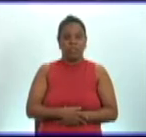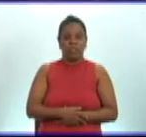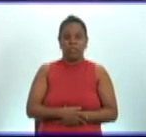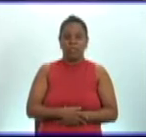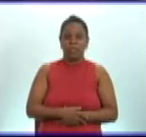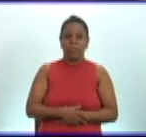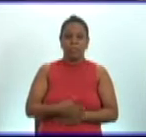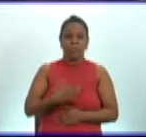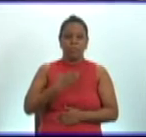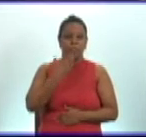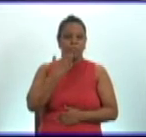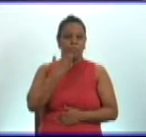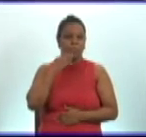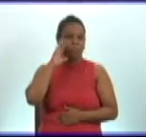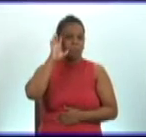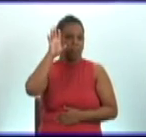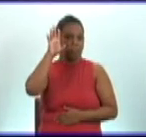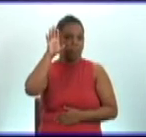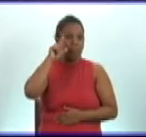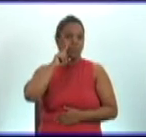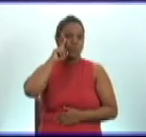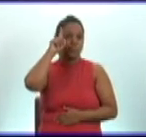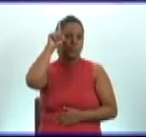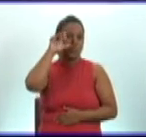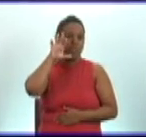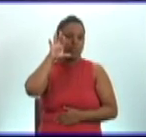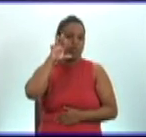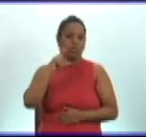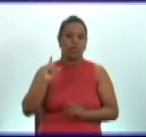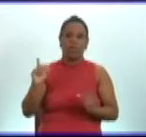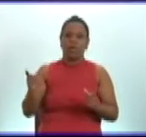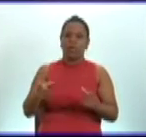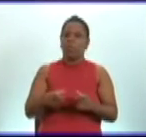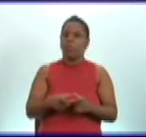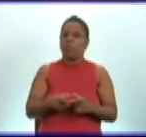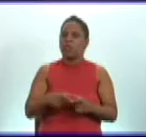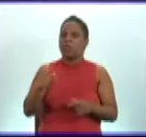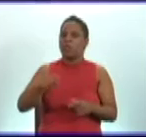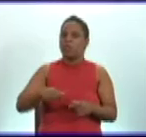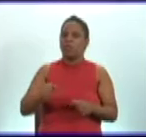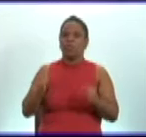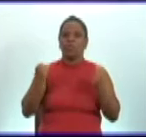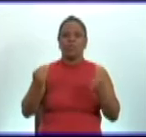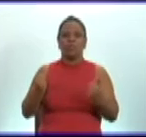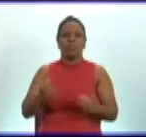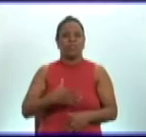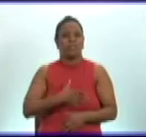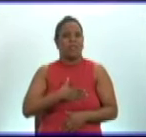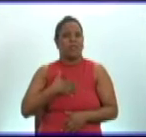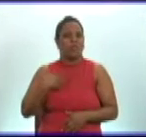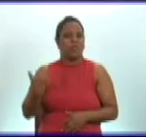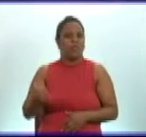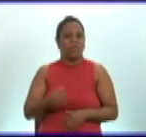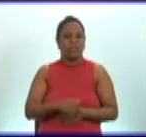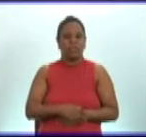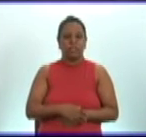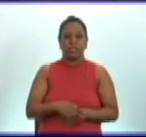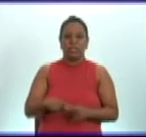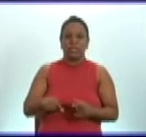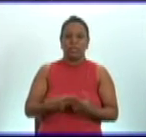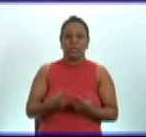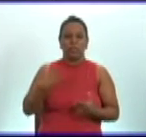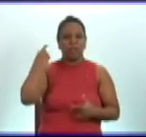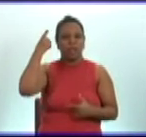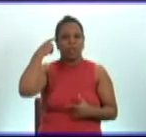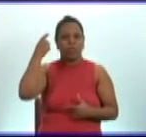ante este respetable tribunal, reunido aquí por la fuerza, por la violencia y por el frenesí de